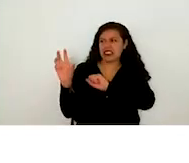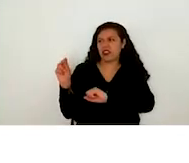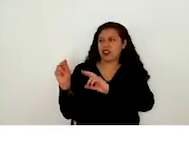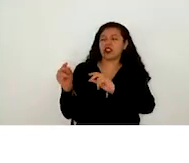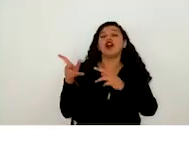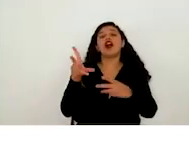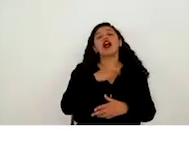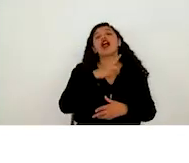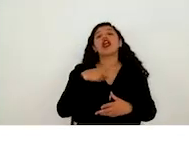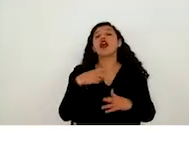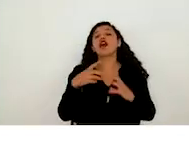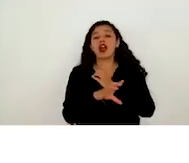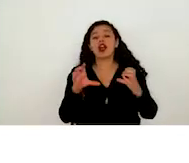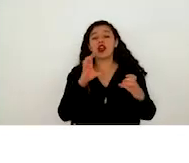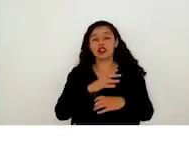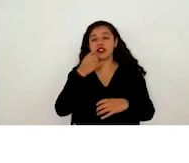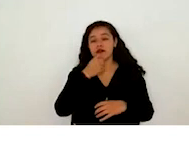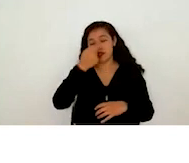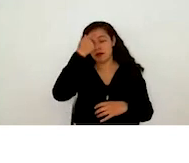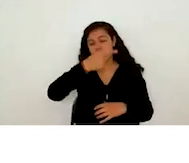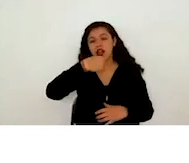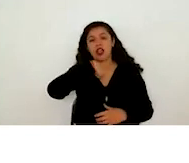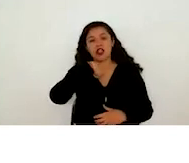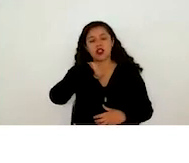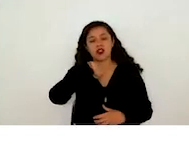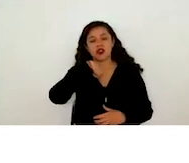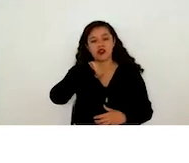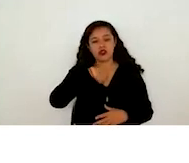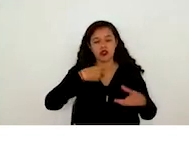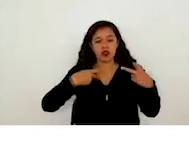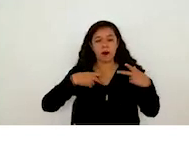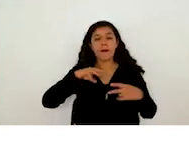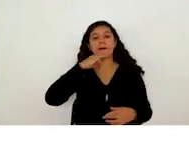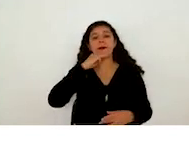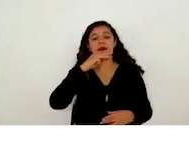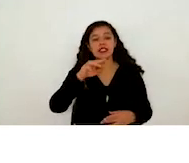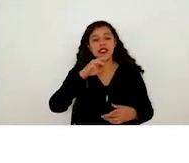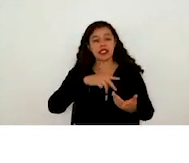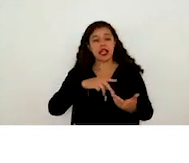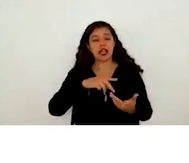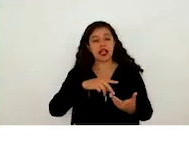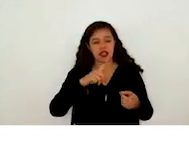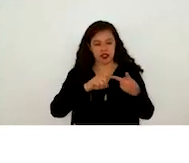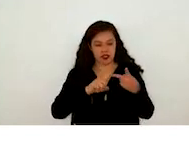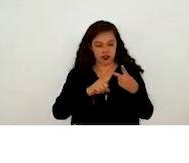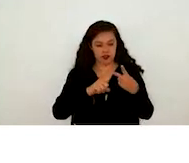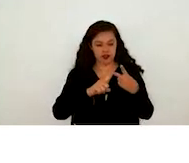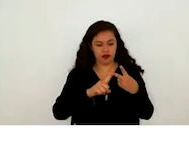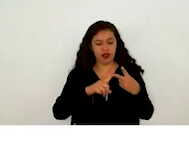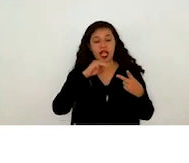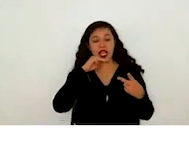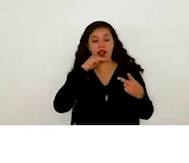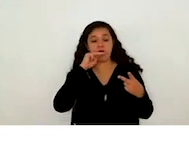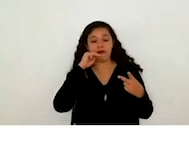símbolos que me permiten que yo el mensaje en el segundo elemento el mensaje